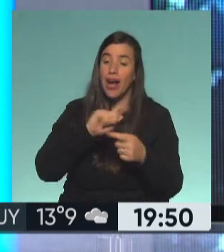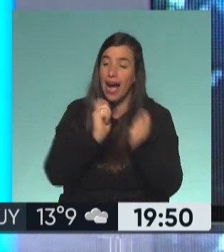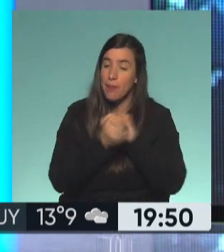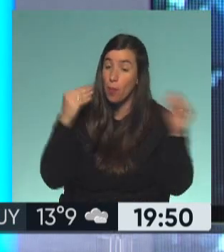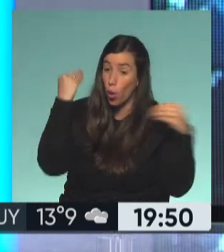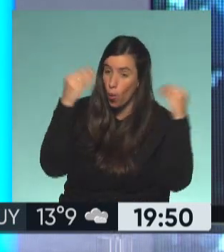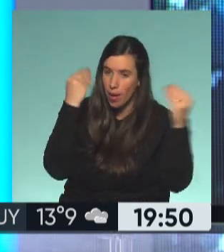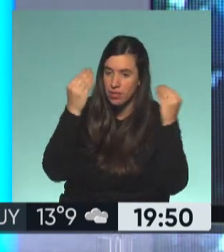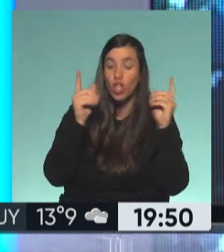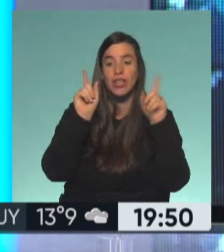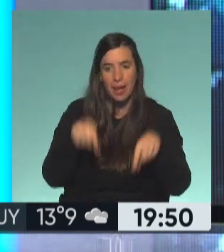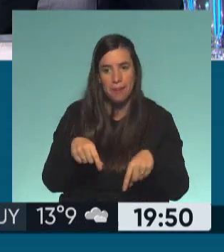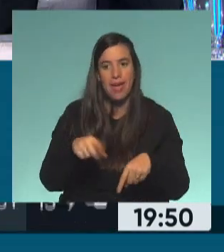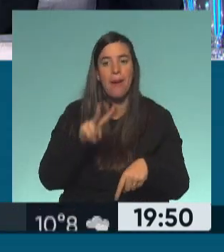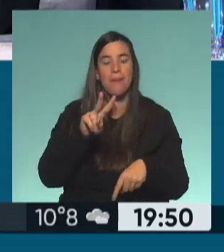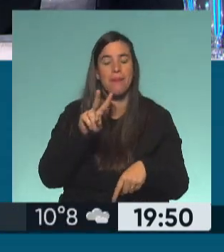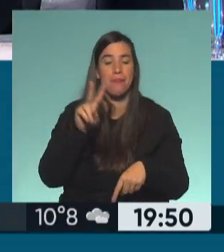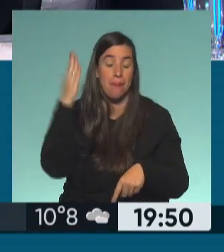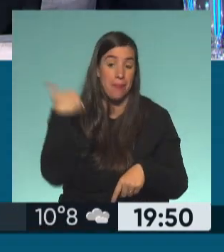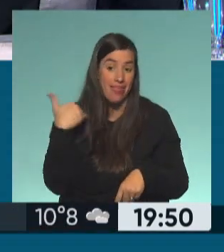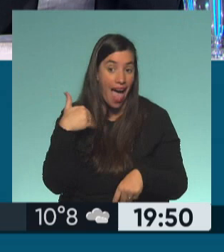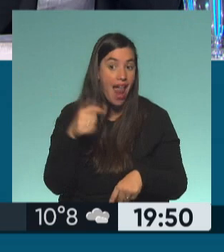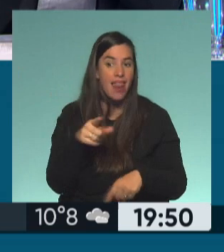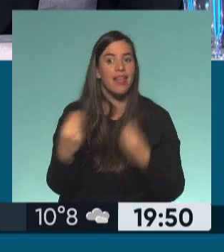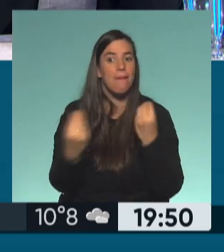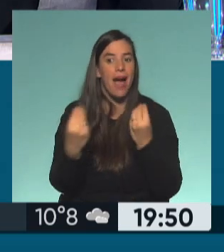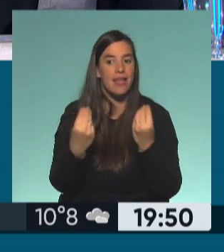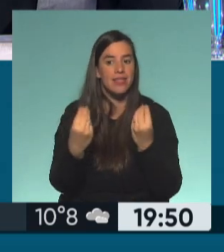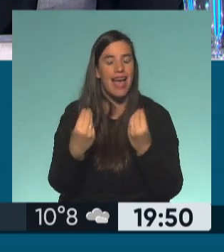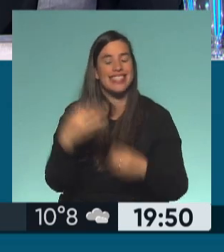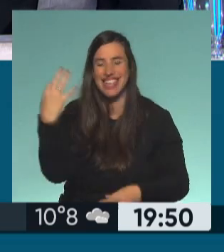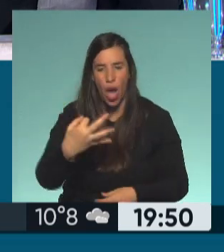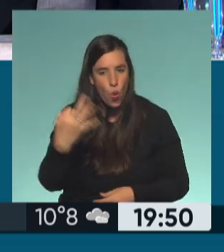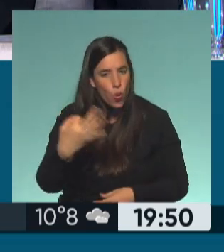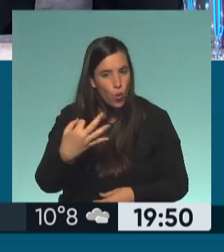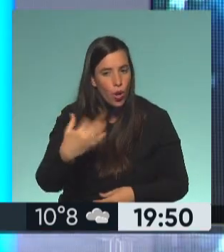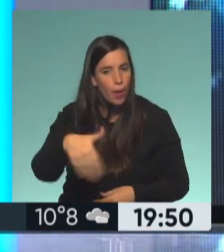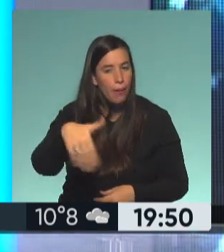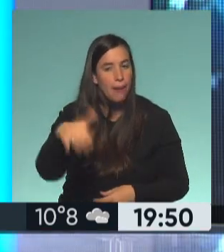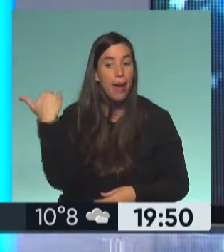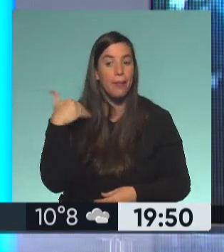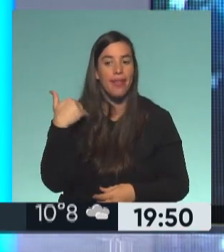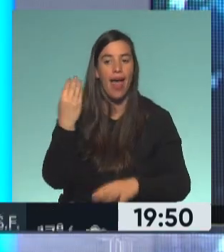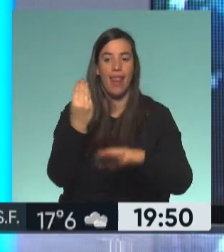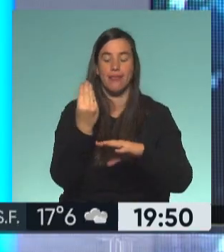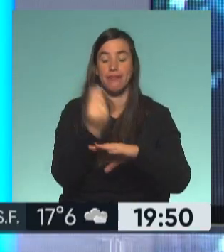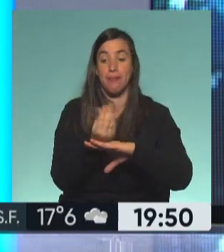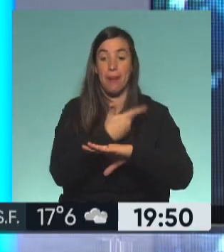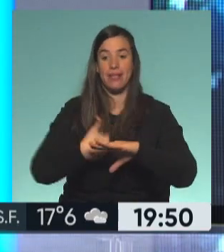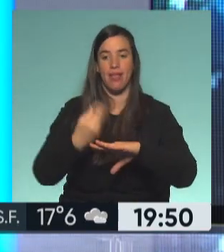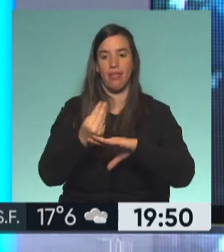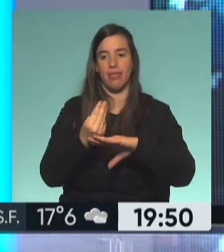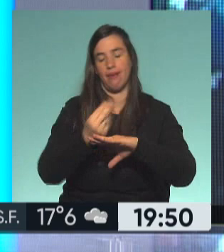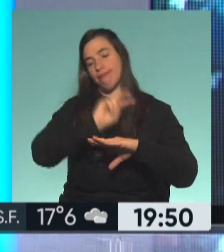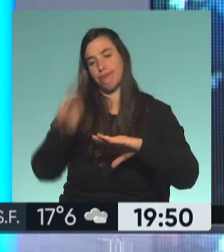por lo que pueda pasar con María Eugenia Vidal. Te adelanto ya que es muy probable que se baje Vidal ¿De a la dónde? presidencial, precandidata a presidenta,